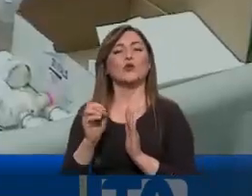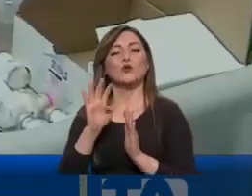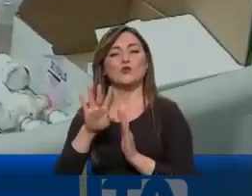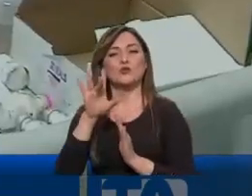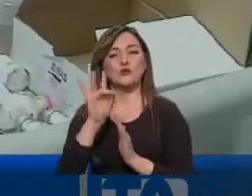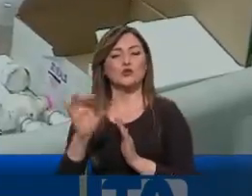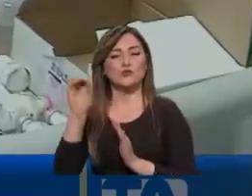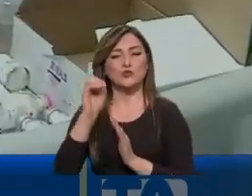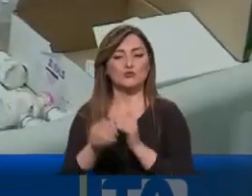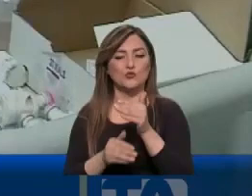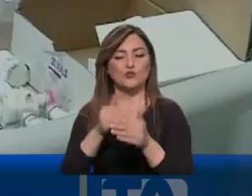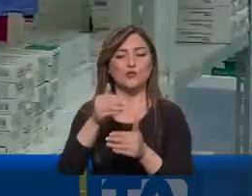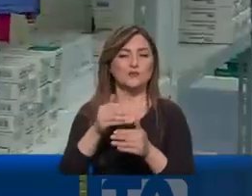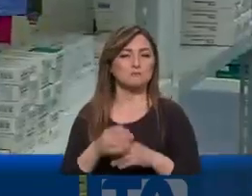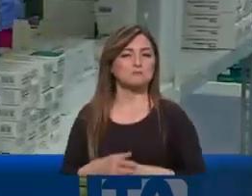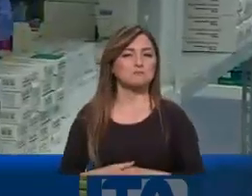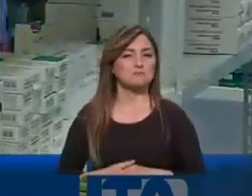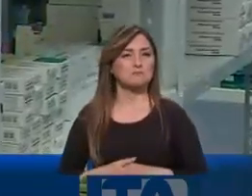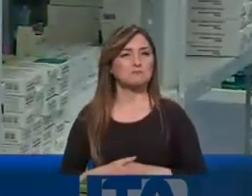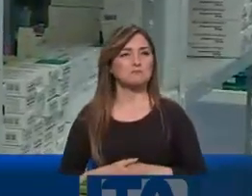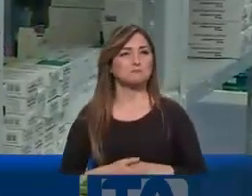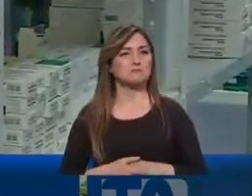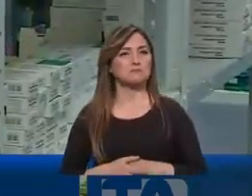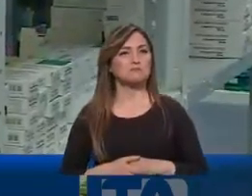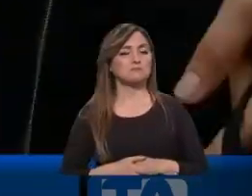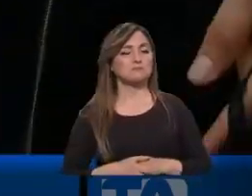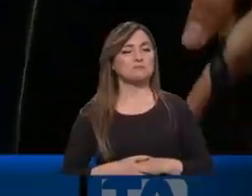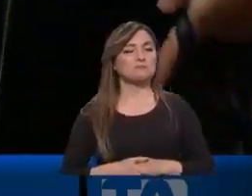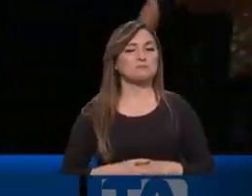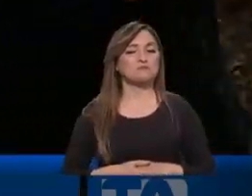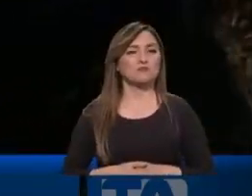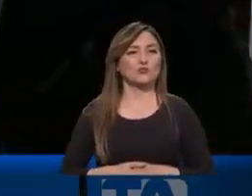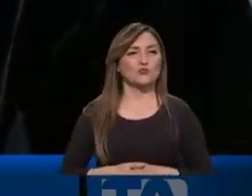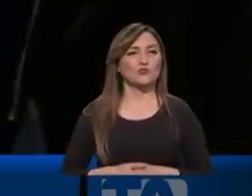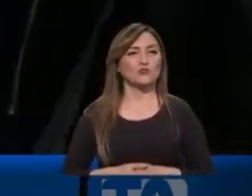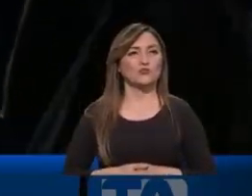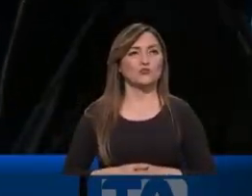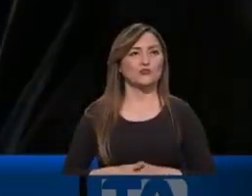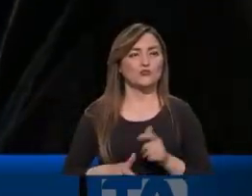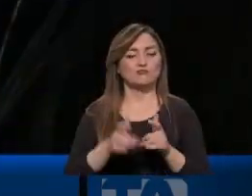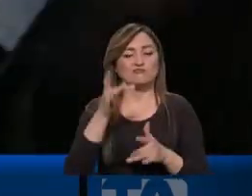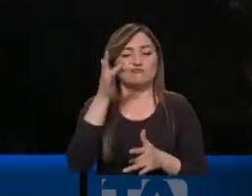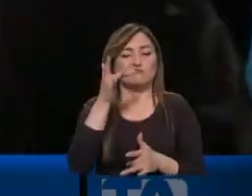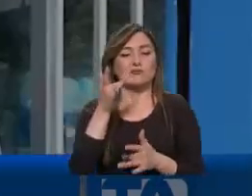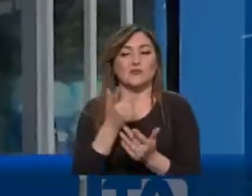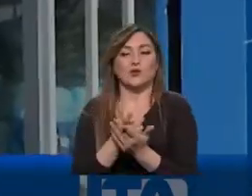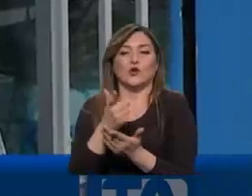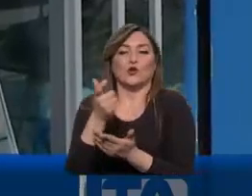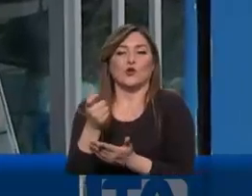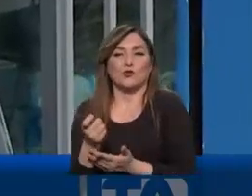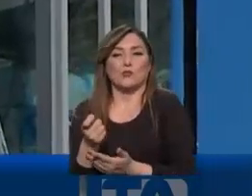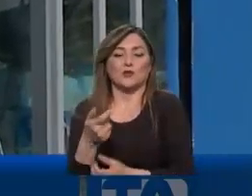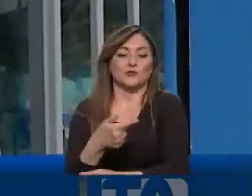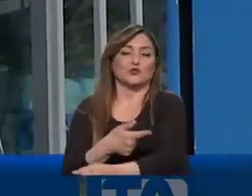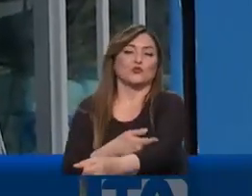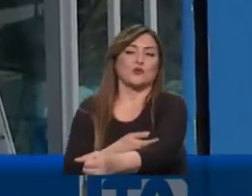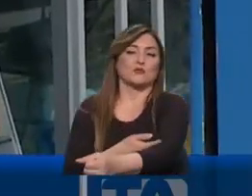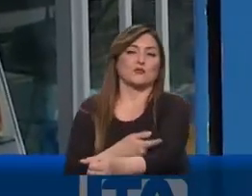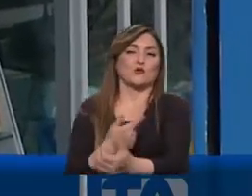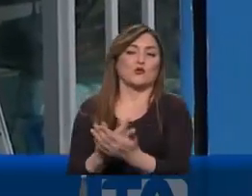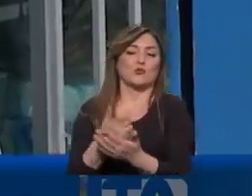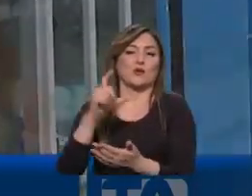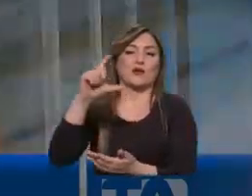que están en marcha. Pero lo cierto es que eso que nos cuenta, aún no lo notan los pacientes que deben ir a comprar sueros y